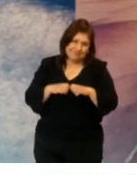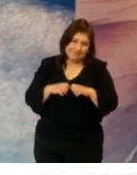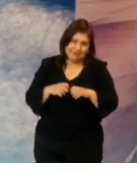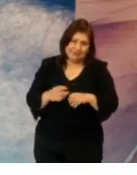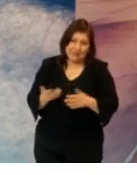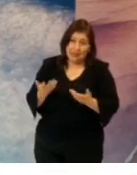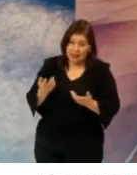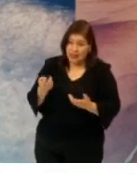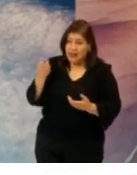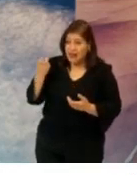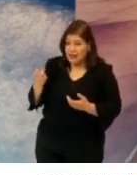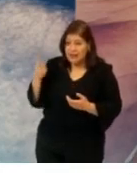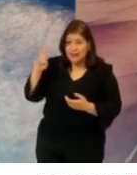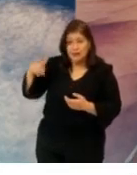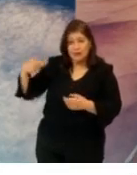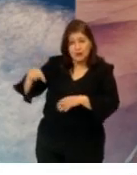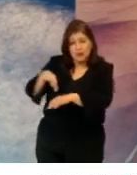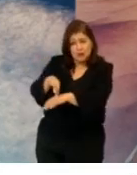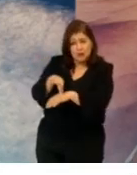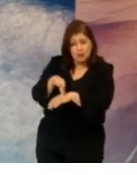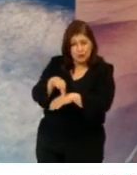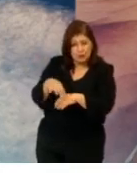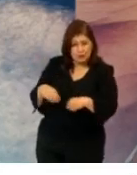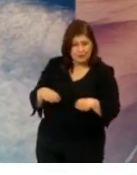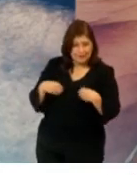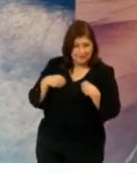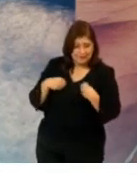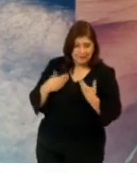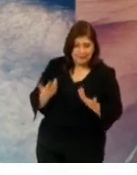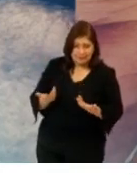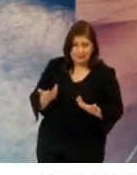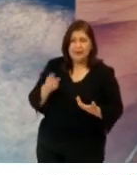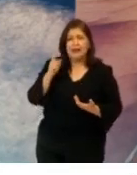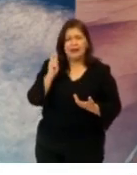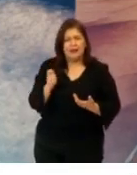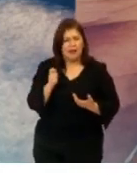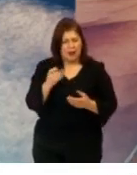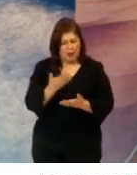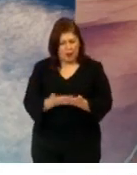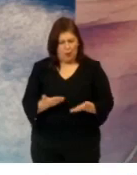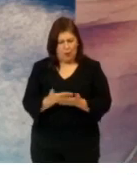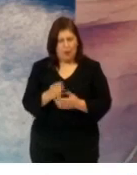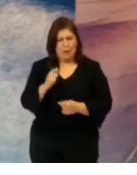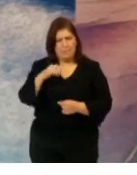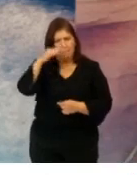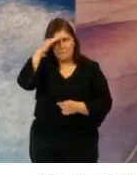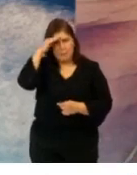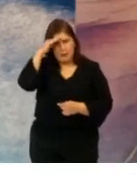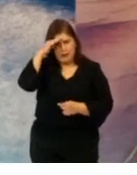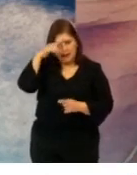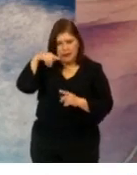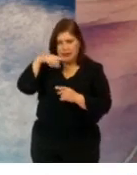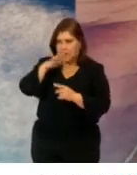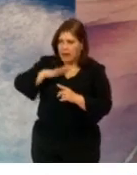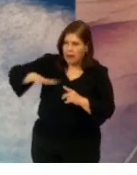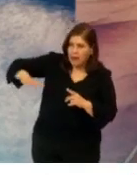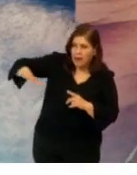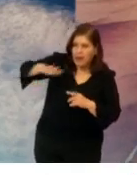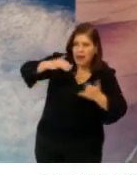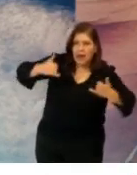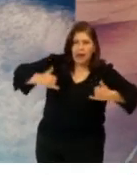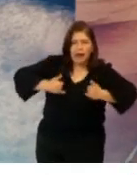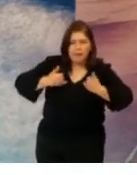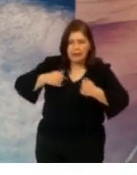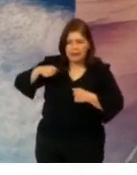Esa es su realidad. O sea, ¿hasta qué punto hemos llegado en donde tú tienes a una juventud, una chica